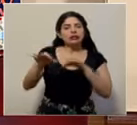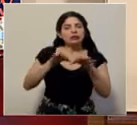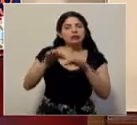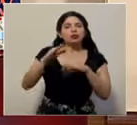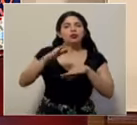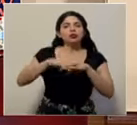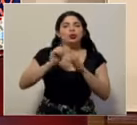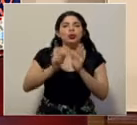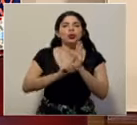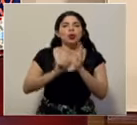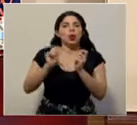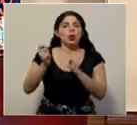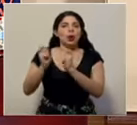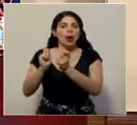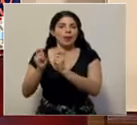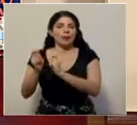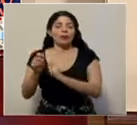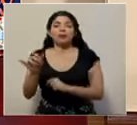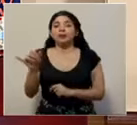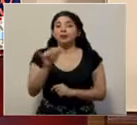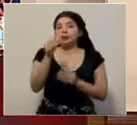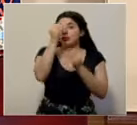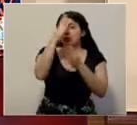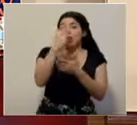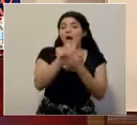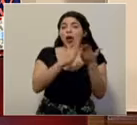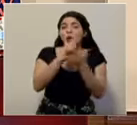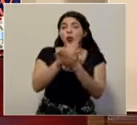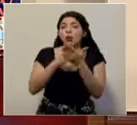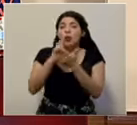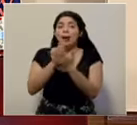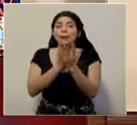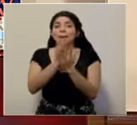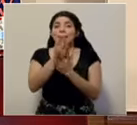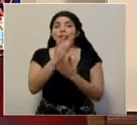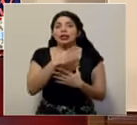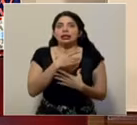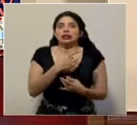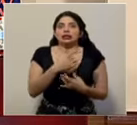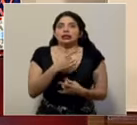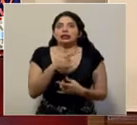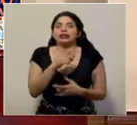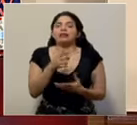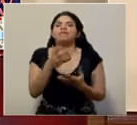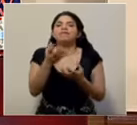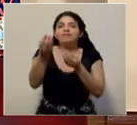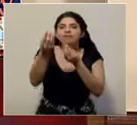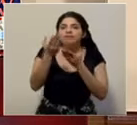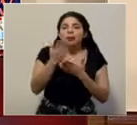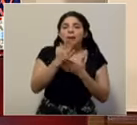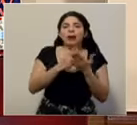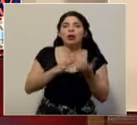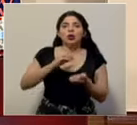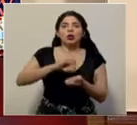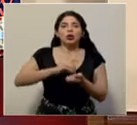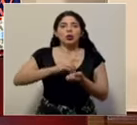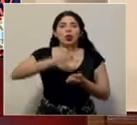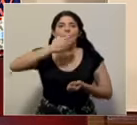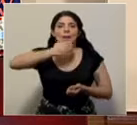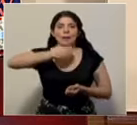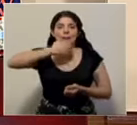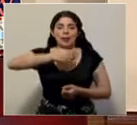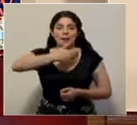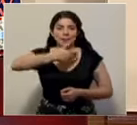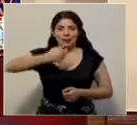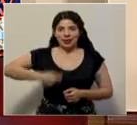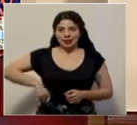de alertas. También informamos que algunos medios han manifestado interés en una reacción del doctor Román Macaya,